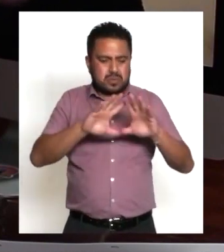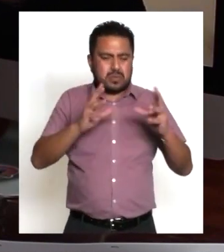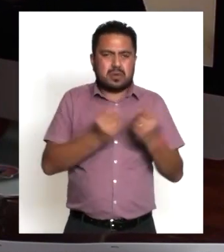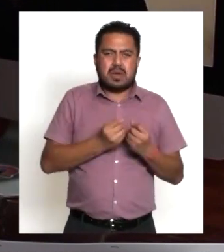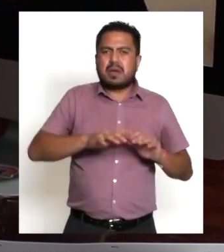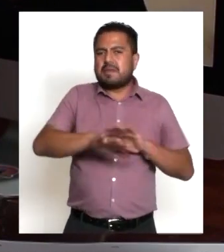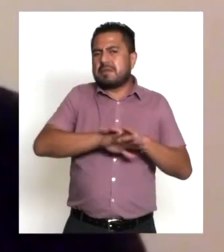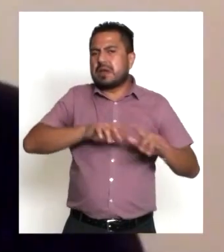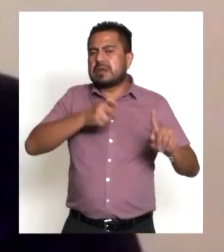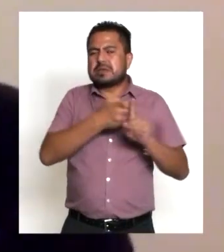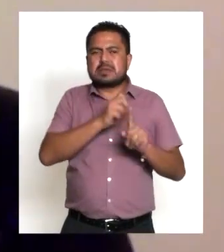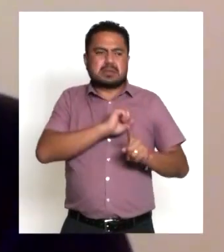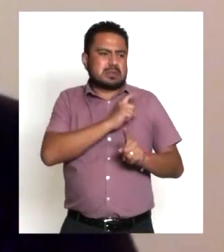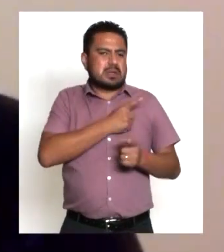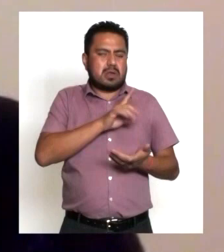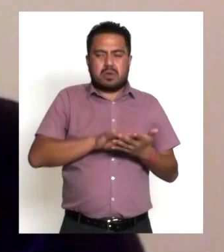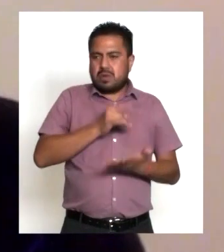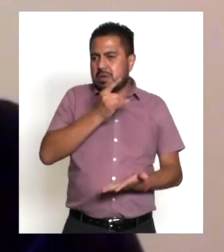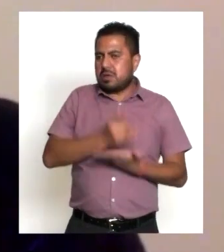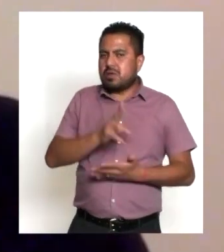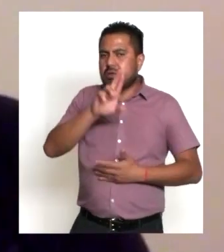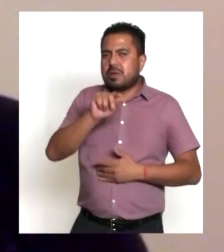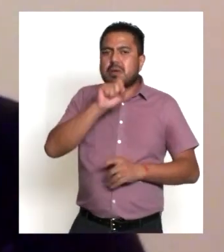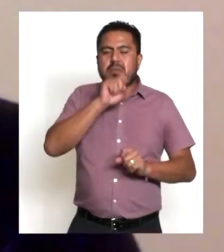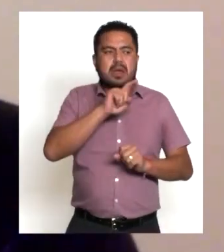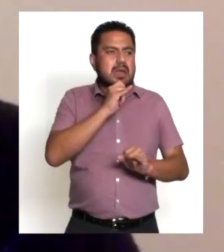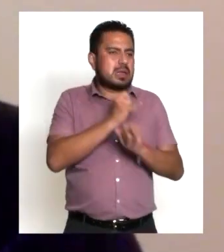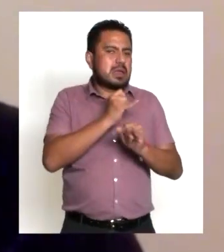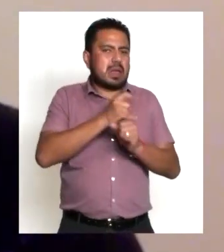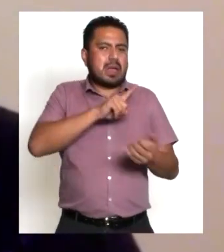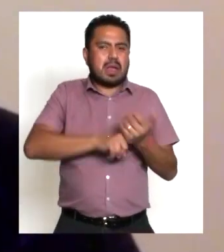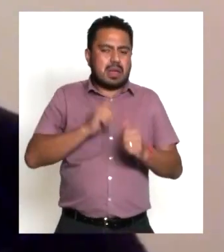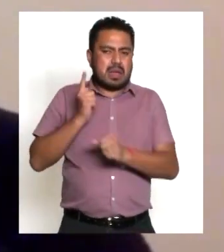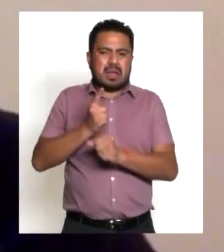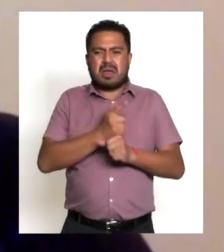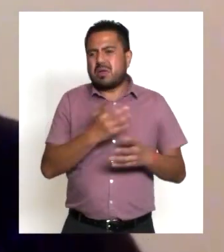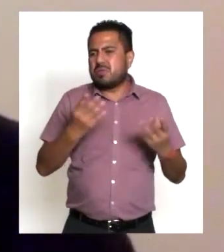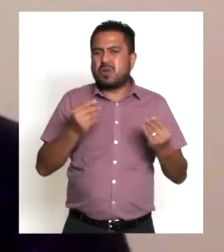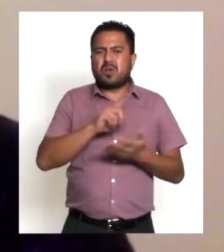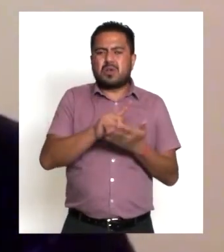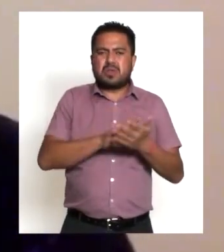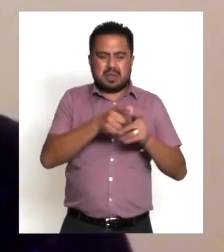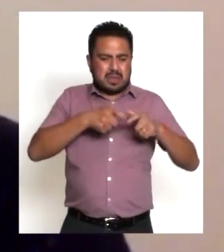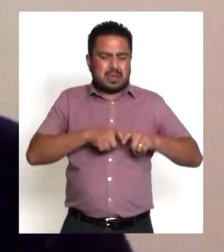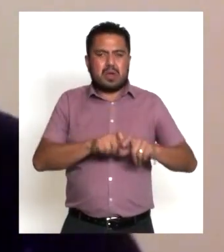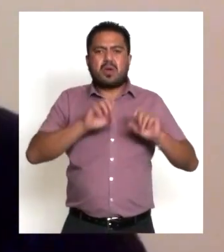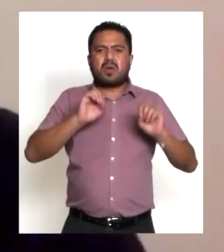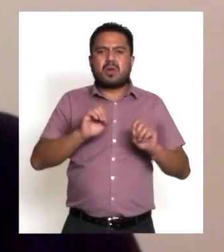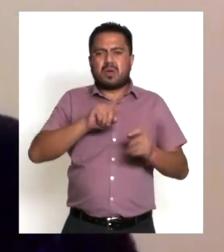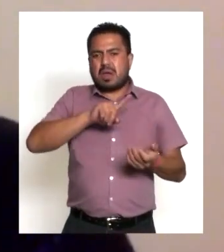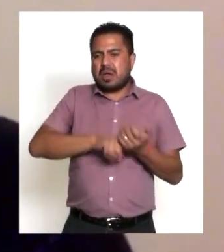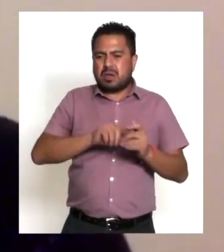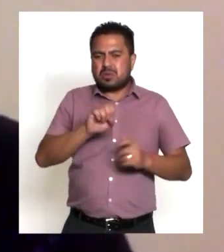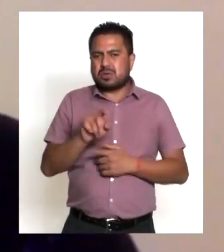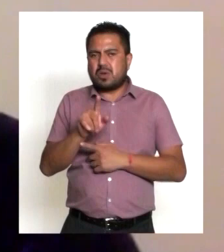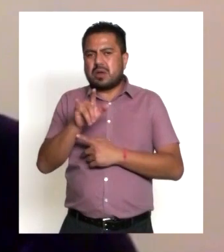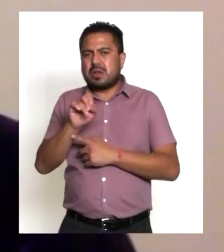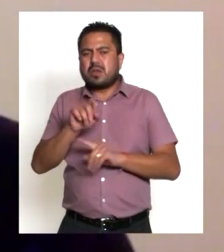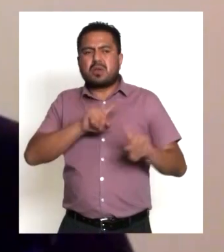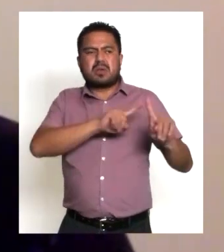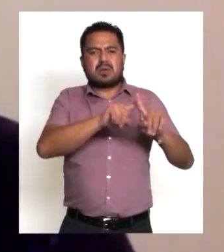polaridad. Pero básicamente el mecanismo es el mismo. Entonces en Internet lo que vas a encontrar son muchísimos discos duros o de estado